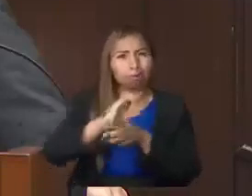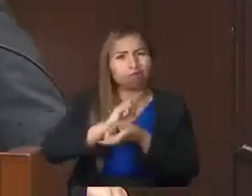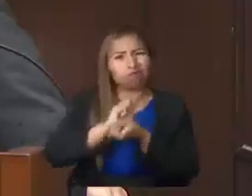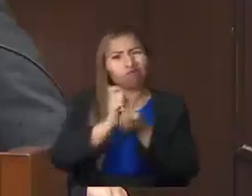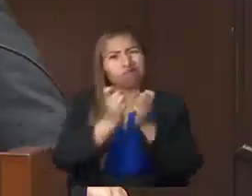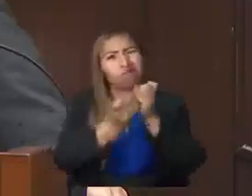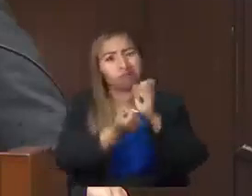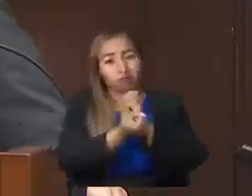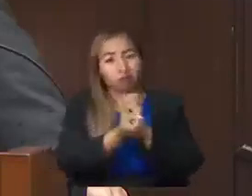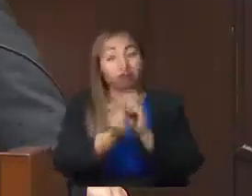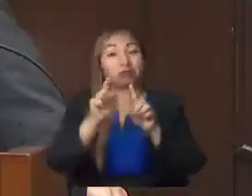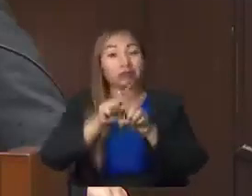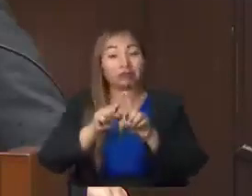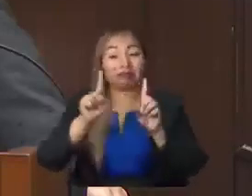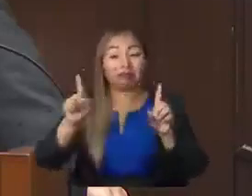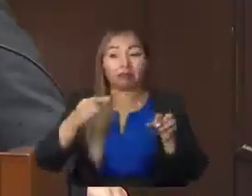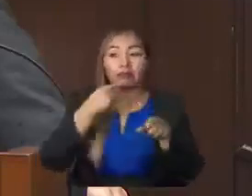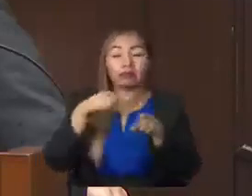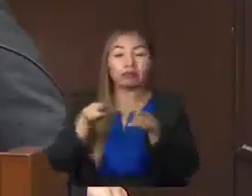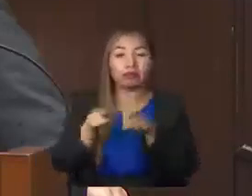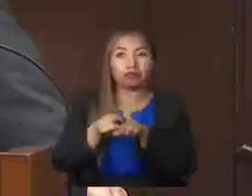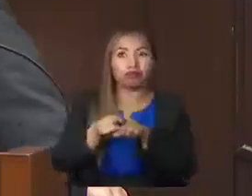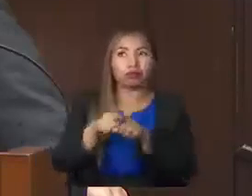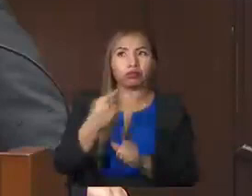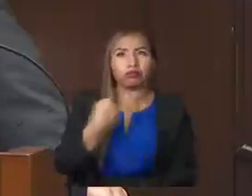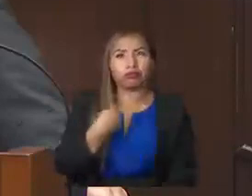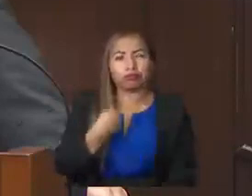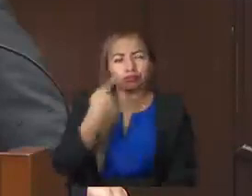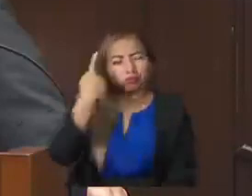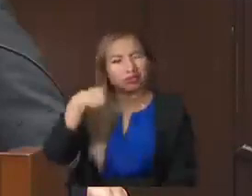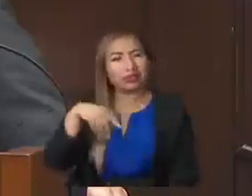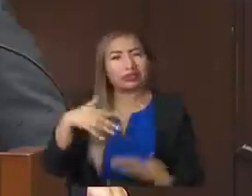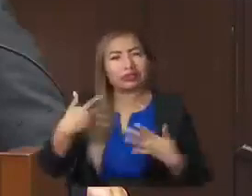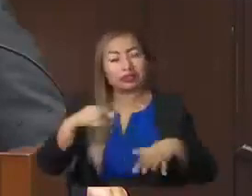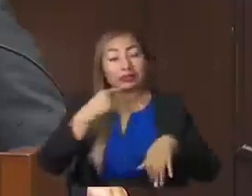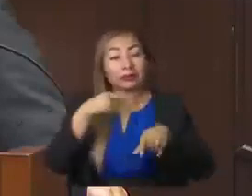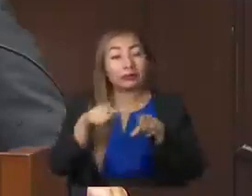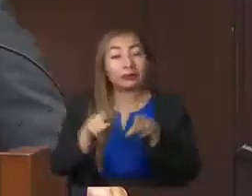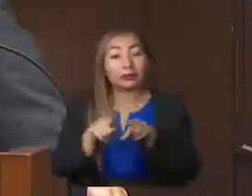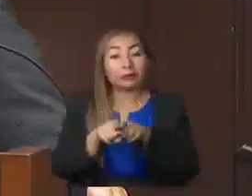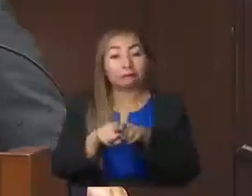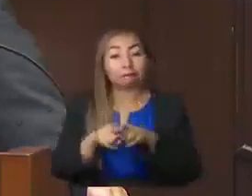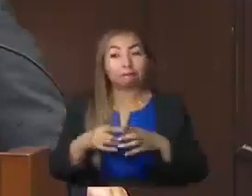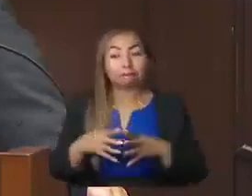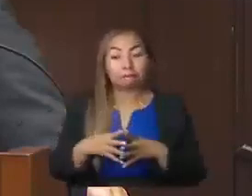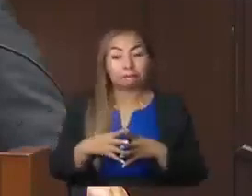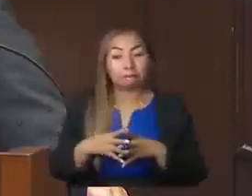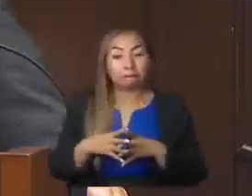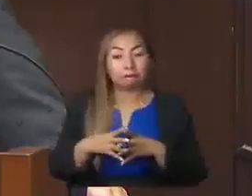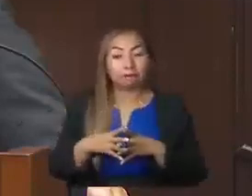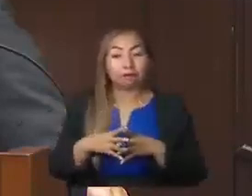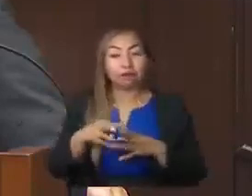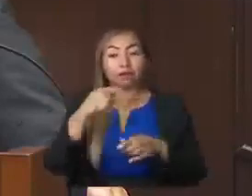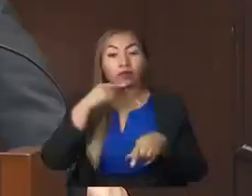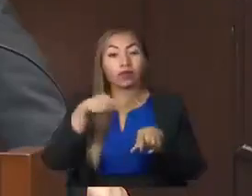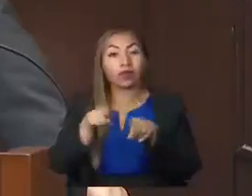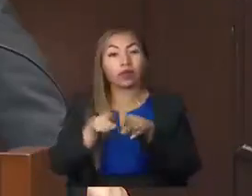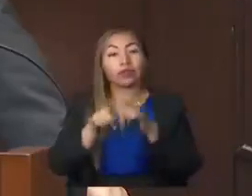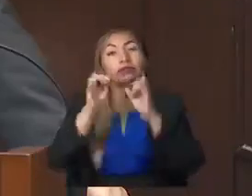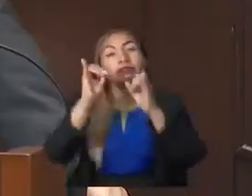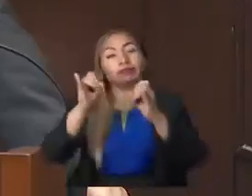práctica, que a nuestro juicio debilitaba al órgano legislativo en su